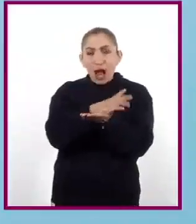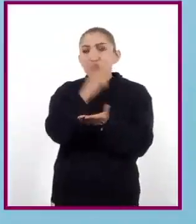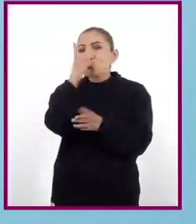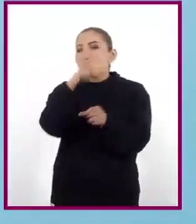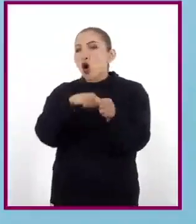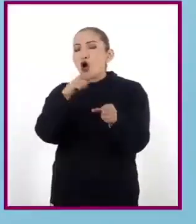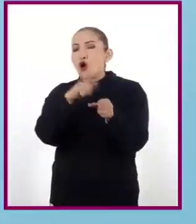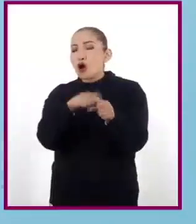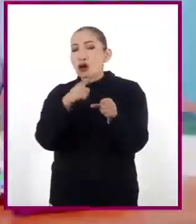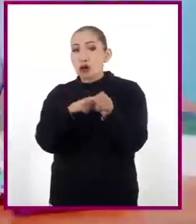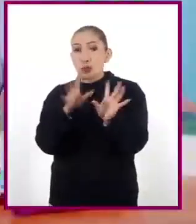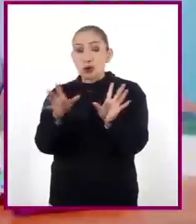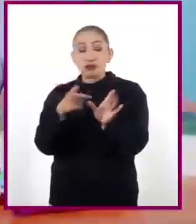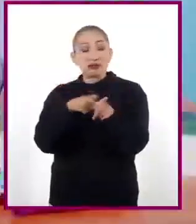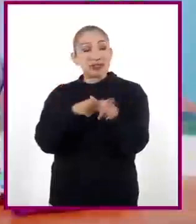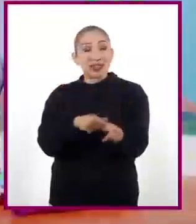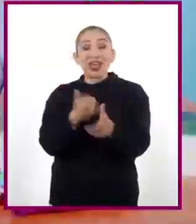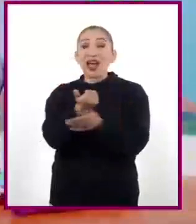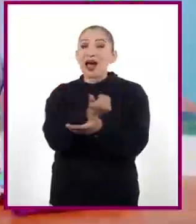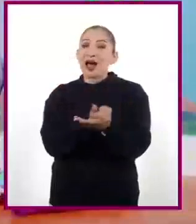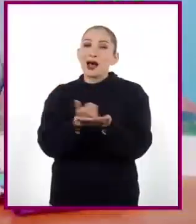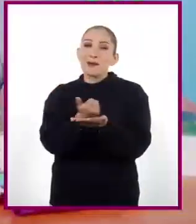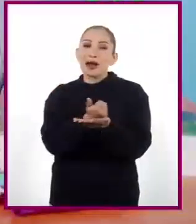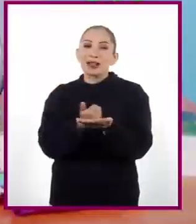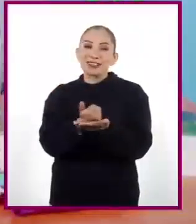un color que no me ha sido infiel, el color amarillo.